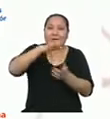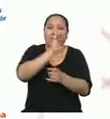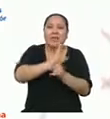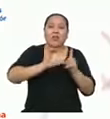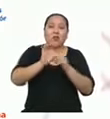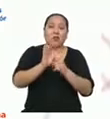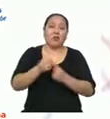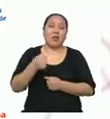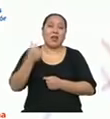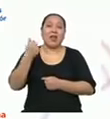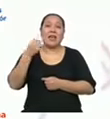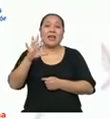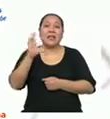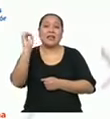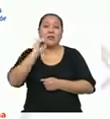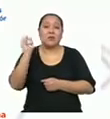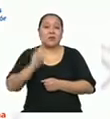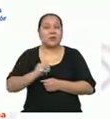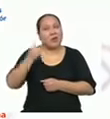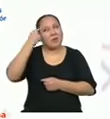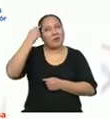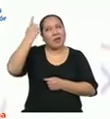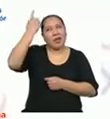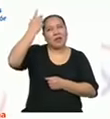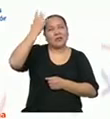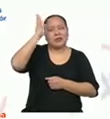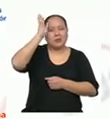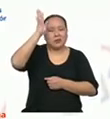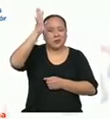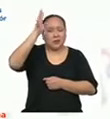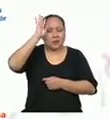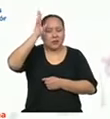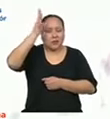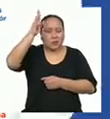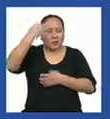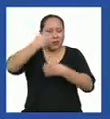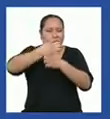y un 15% que opinan que es la creatividad en la preparación.